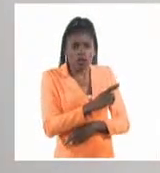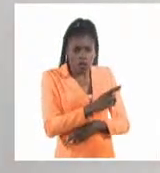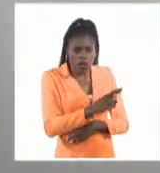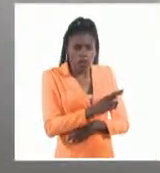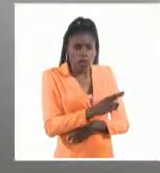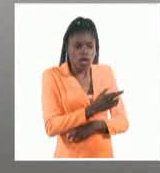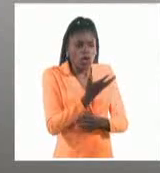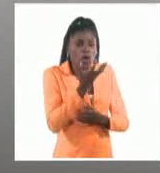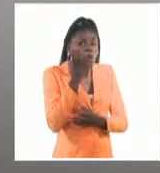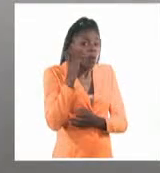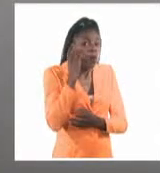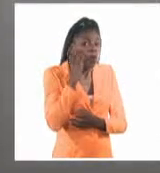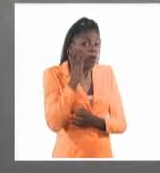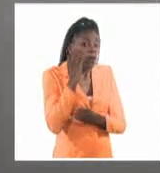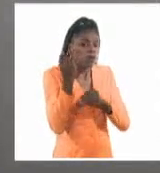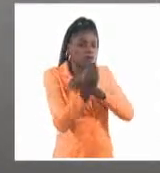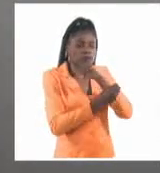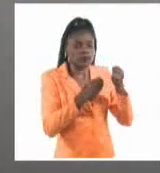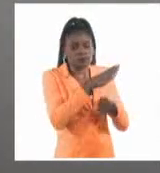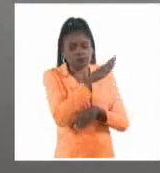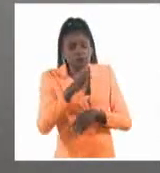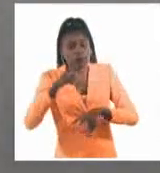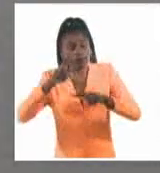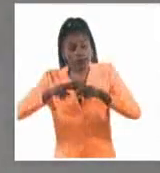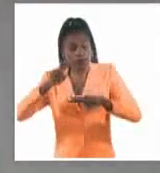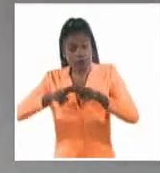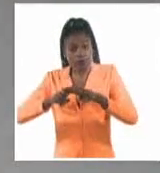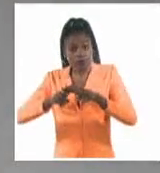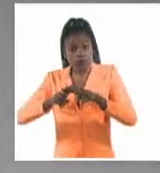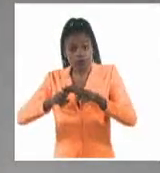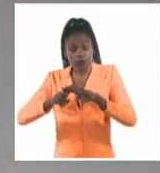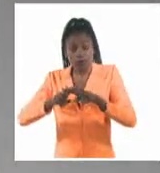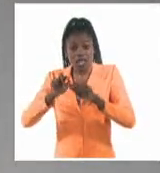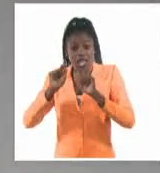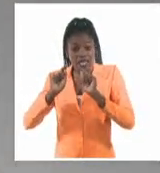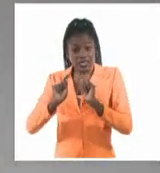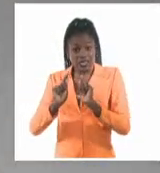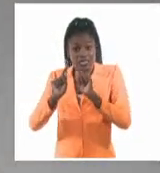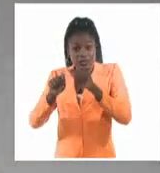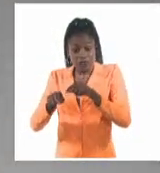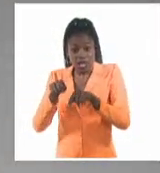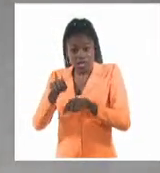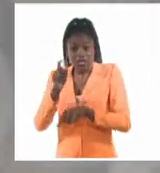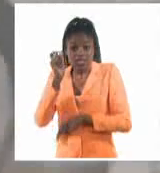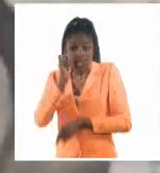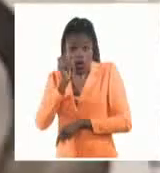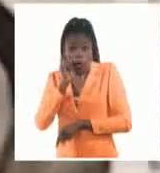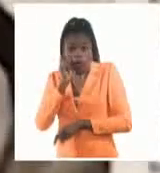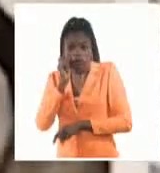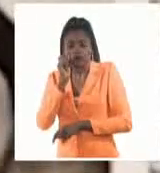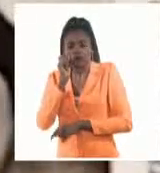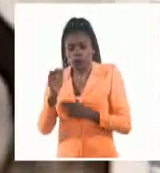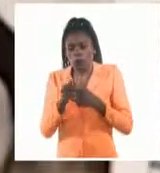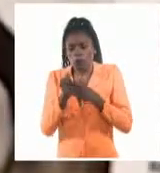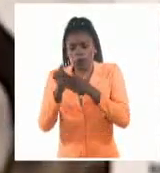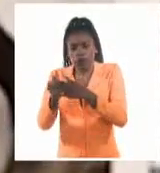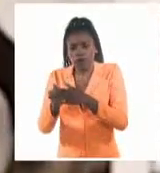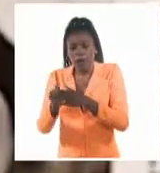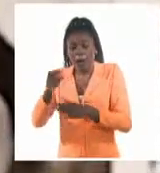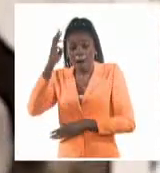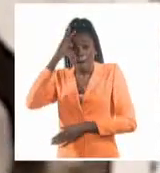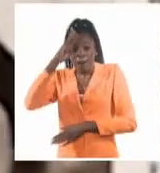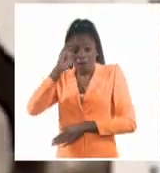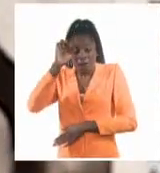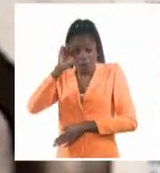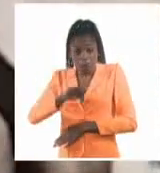y traslado de las cenizas hacia La Habana, al frente de la cual estaba el intelectual Juan Marinelo. Pero incluso en México, en el momento